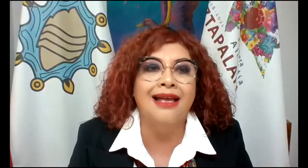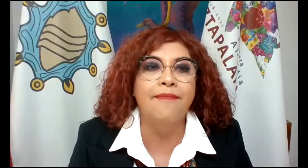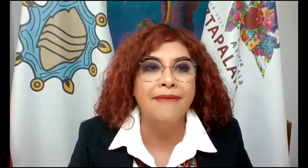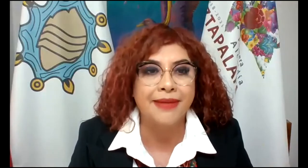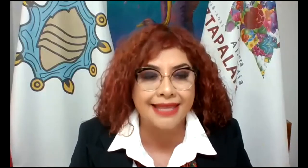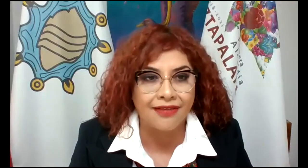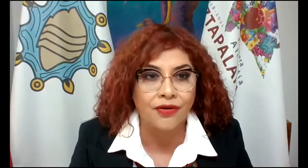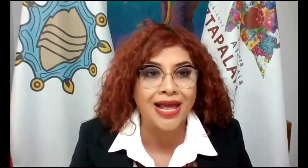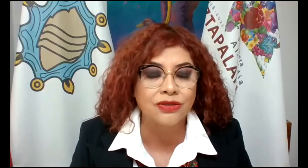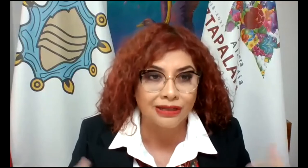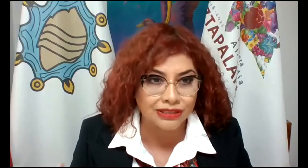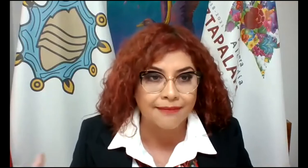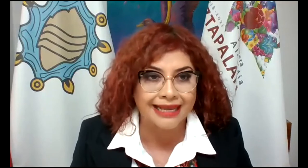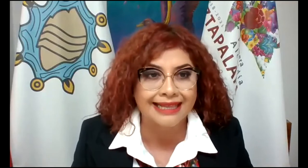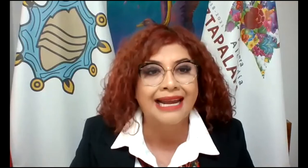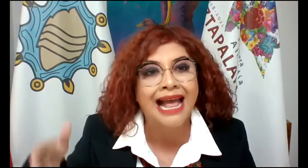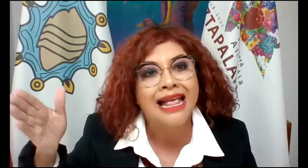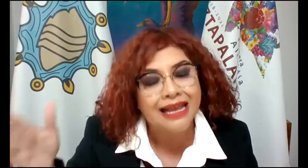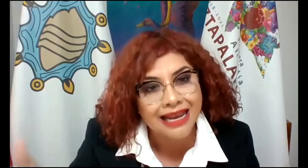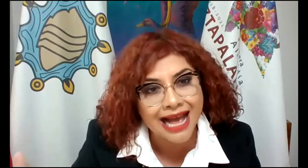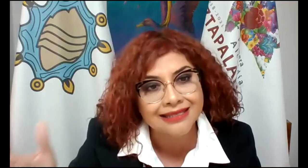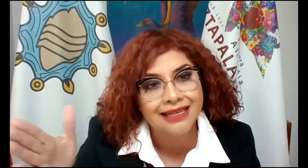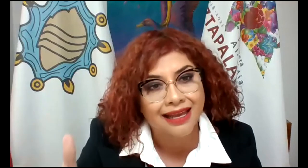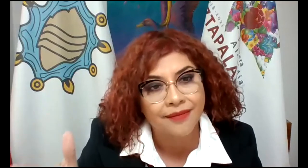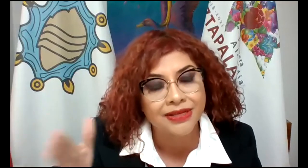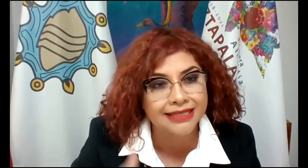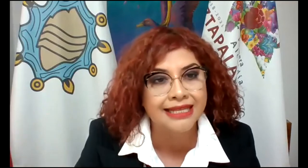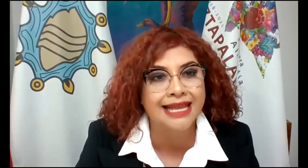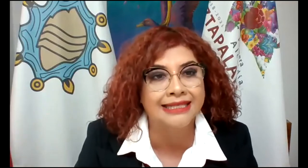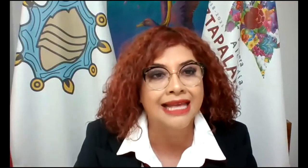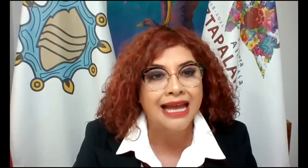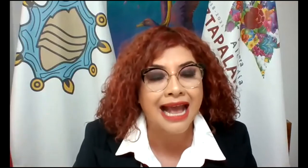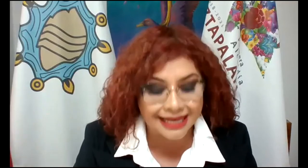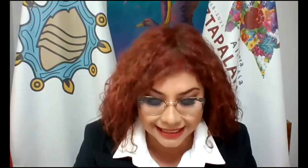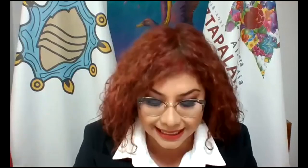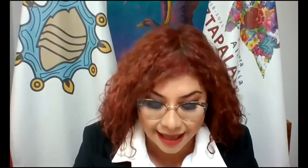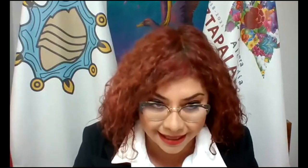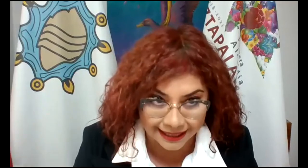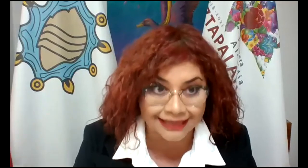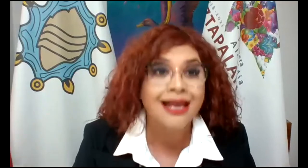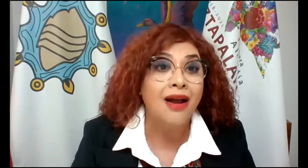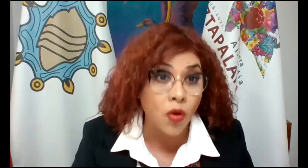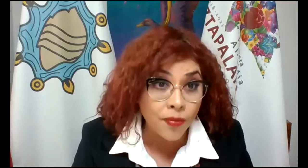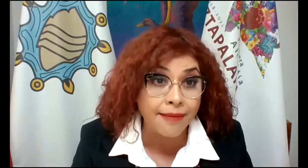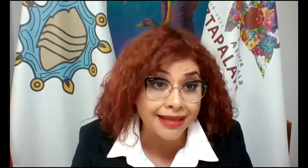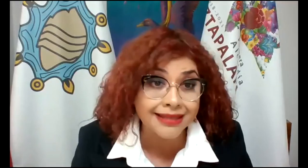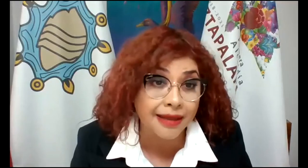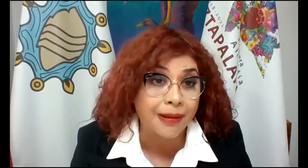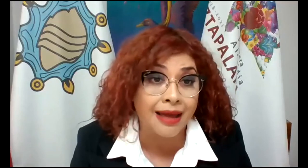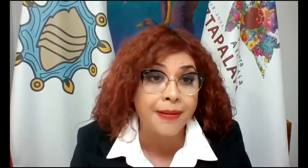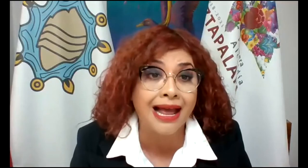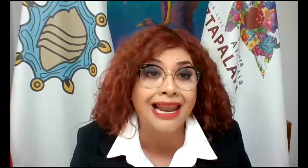plantas pavimentadoras, toda nuestra maquinaria, las distintas calles y avenidas.